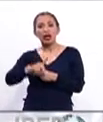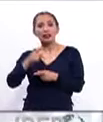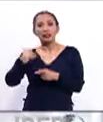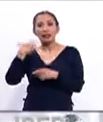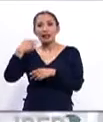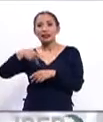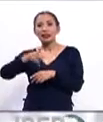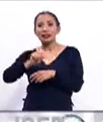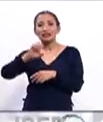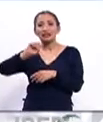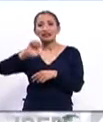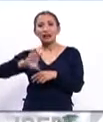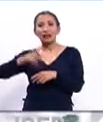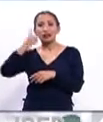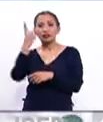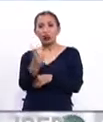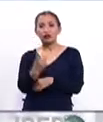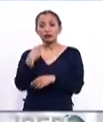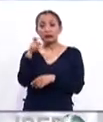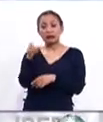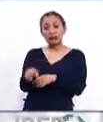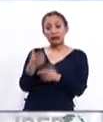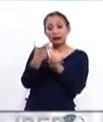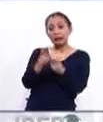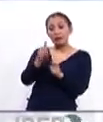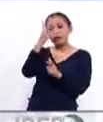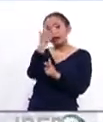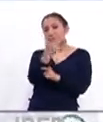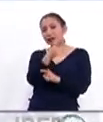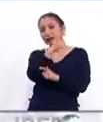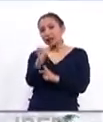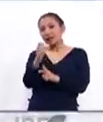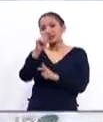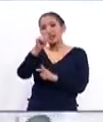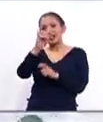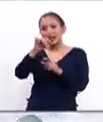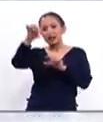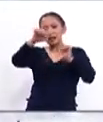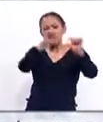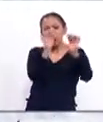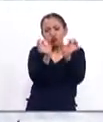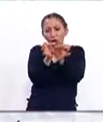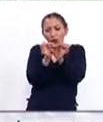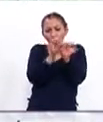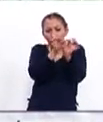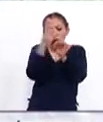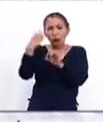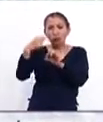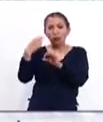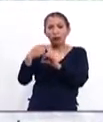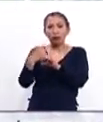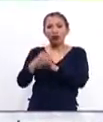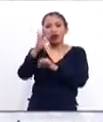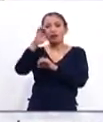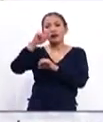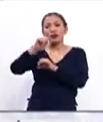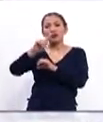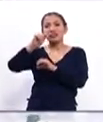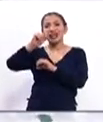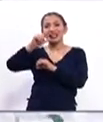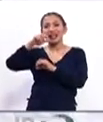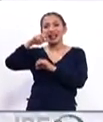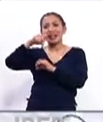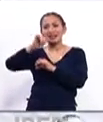el KickSat-2, el cual liberará otros 100 satélites mucho más pequeños, llamados